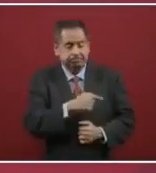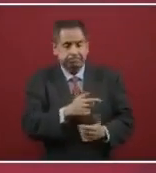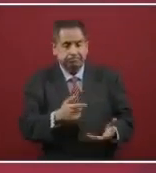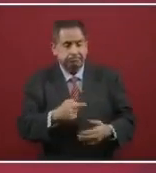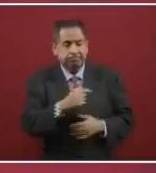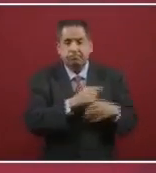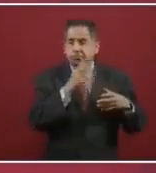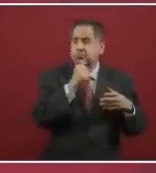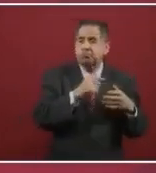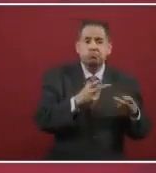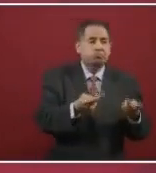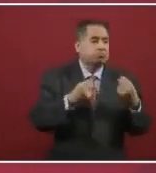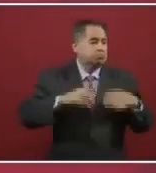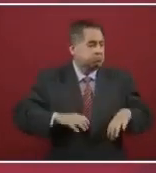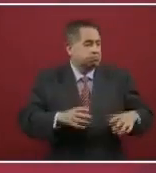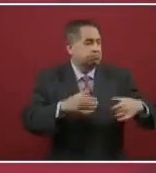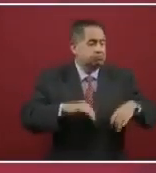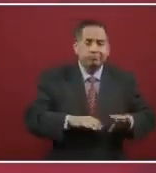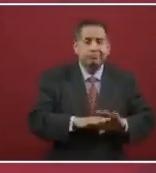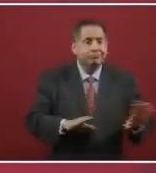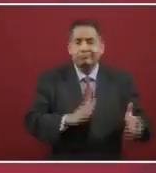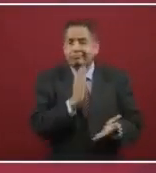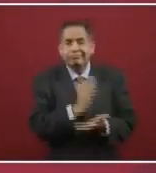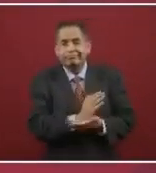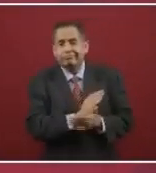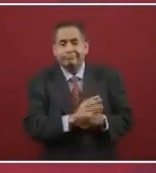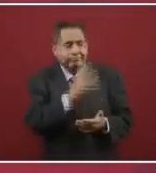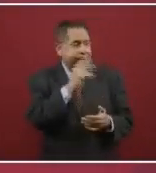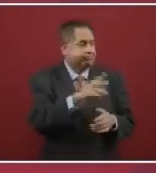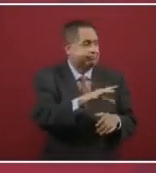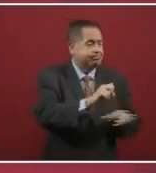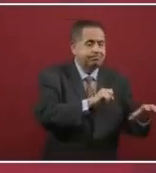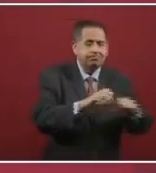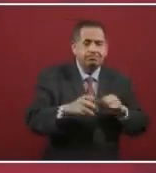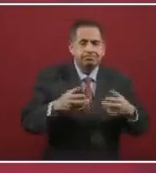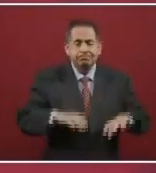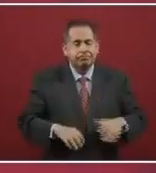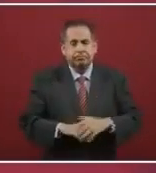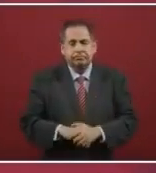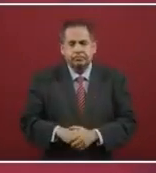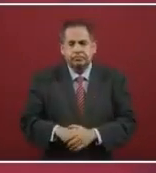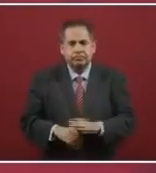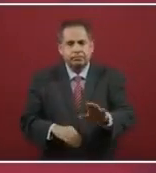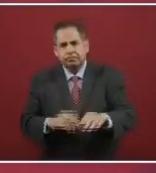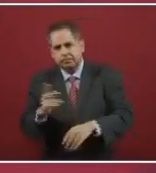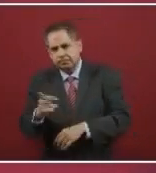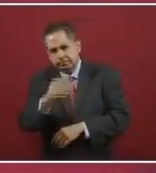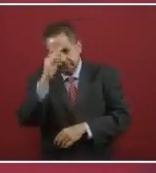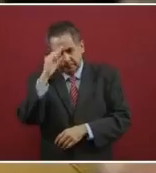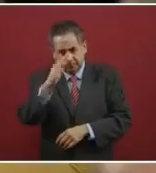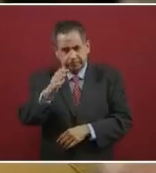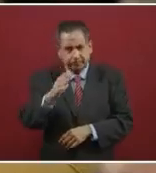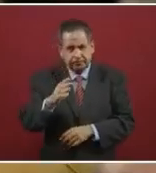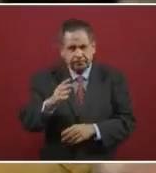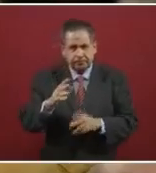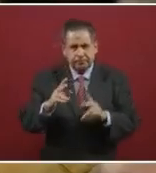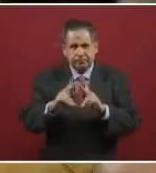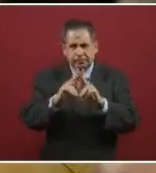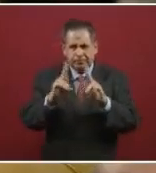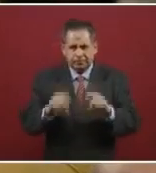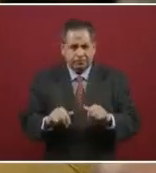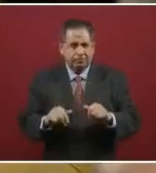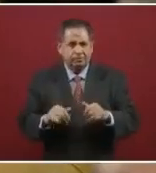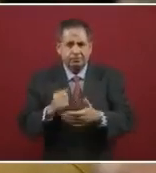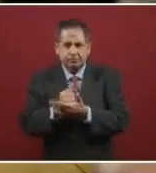no pueden saquear, no pueden robar. Señor presidente, ¿piensa que la exigencia de paz es exclusiva de los